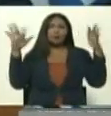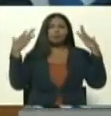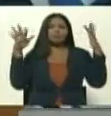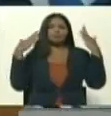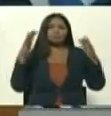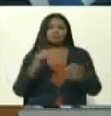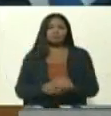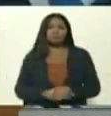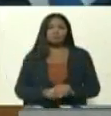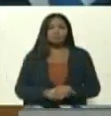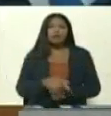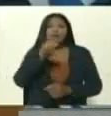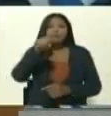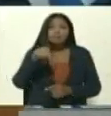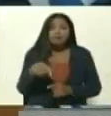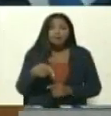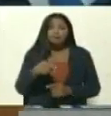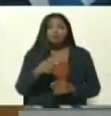De estos,